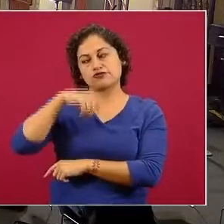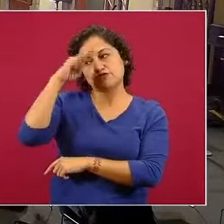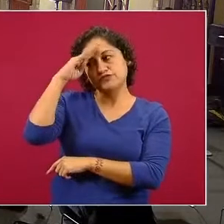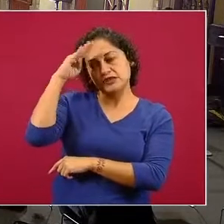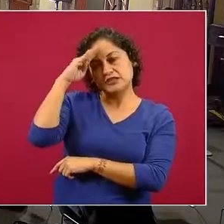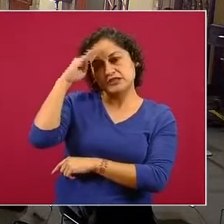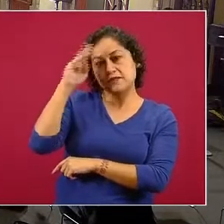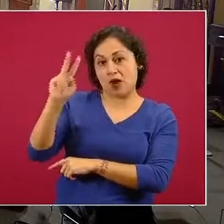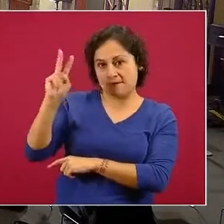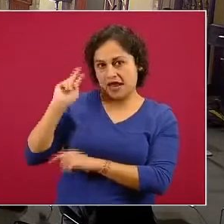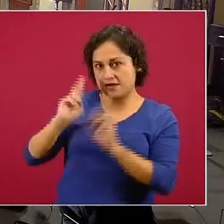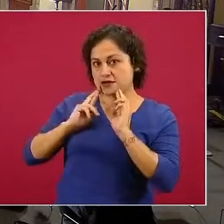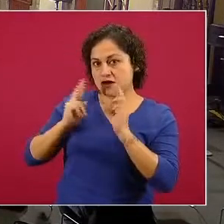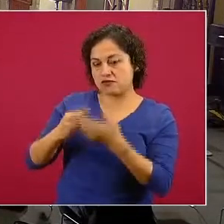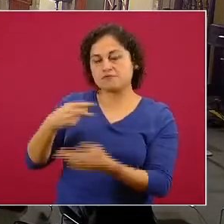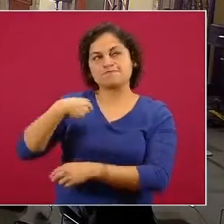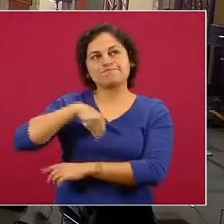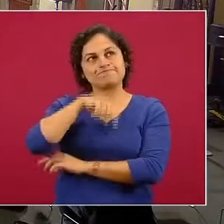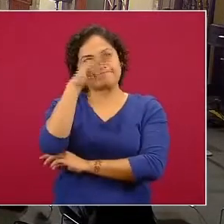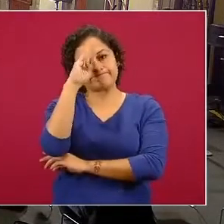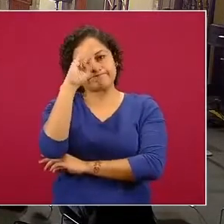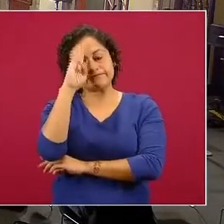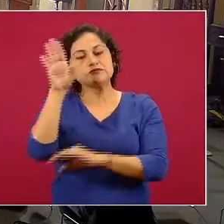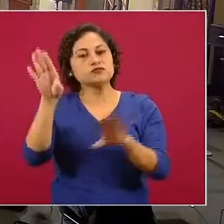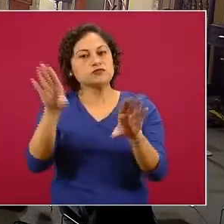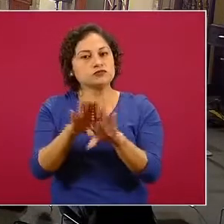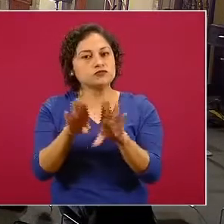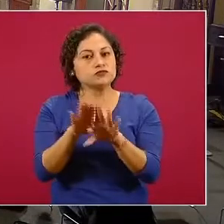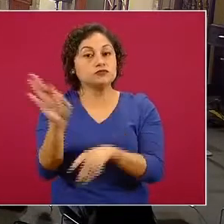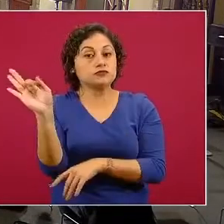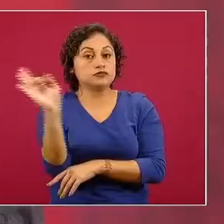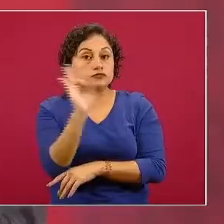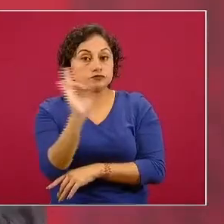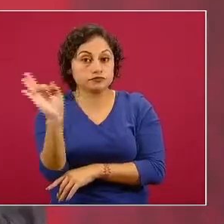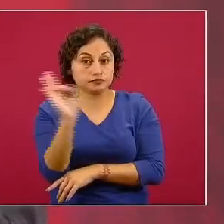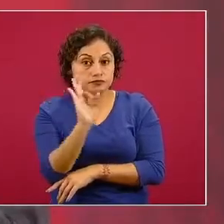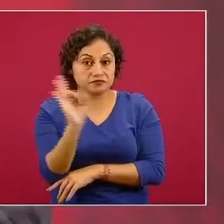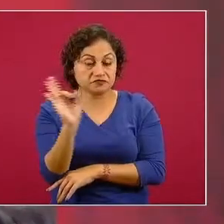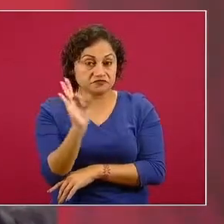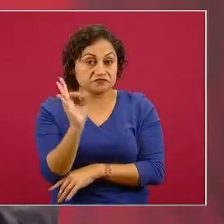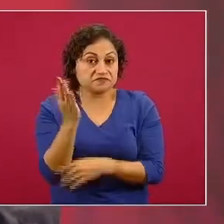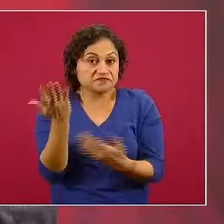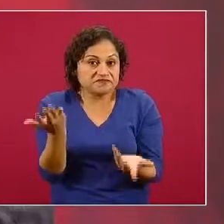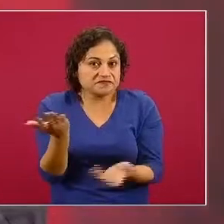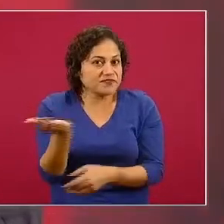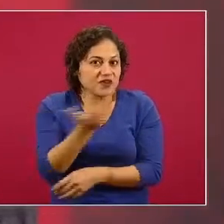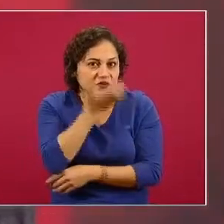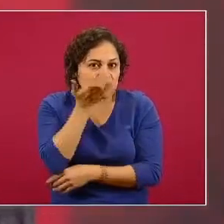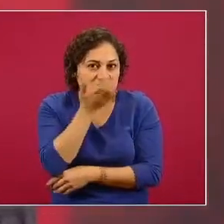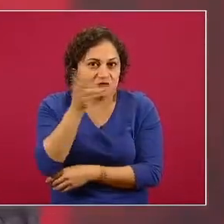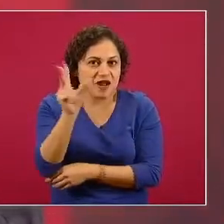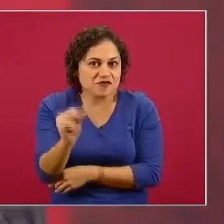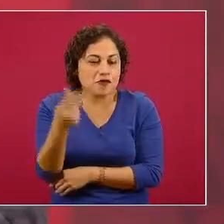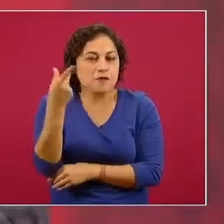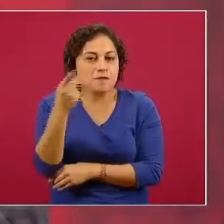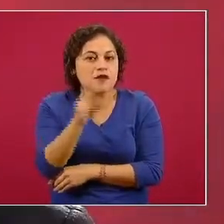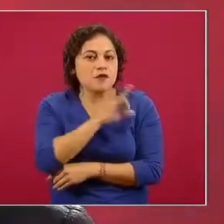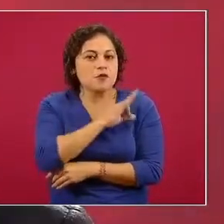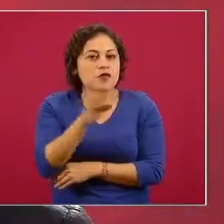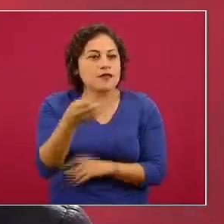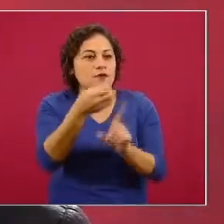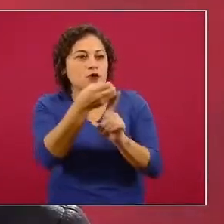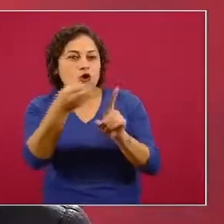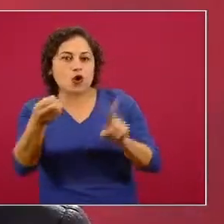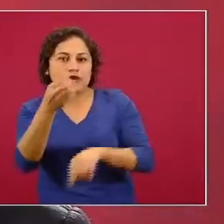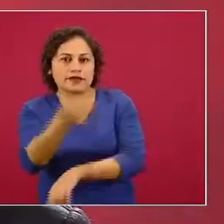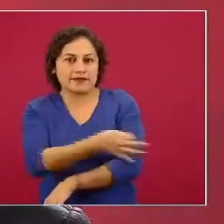el viernes, tienen que ver con organizar de una manera no convencional el proceso de vacunación. Típicamente